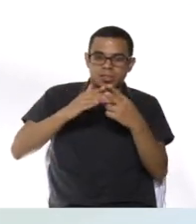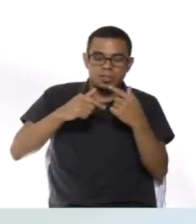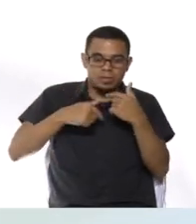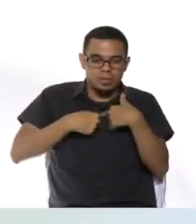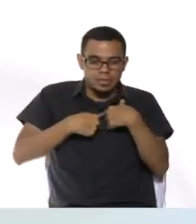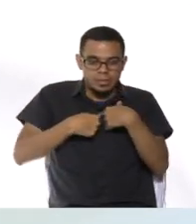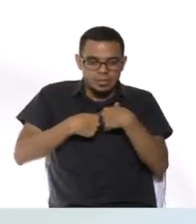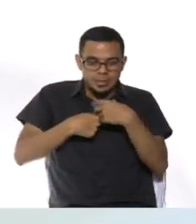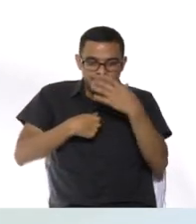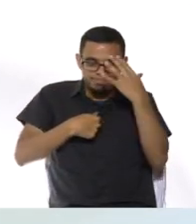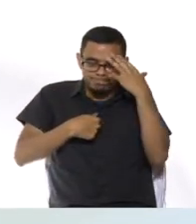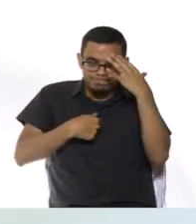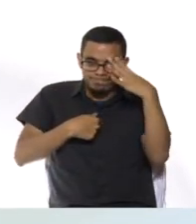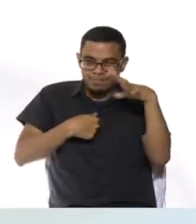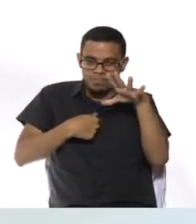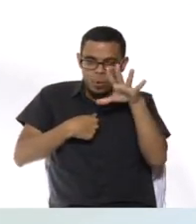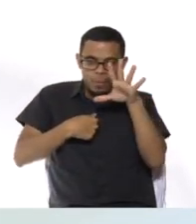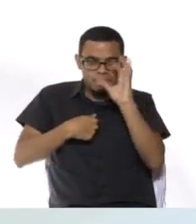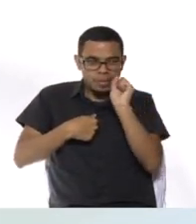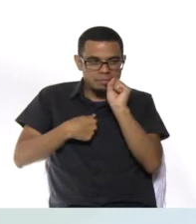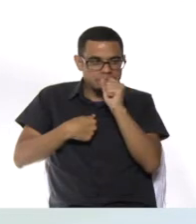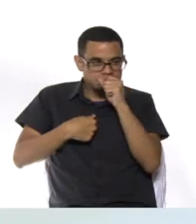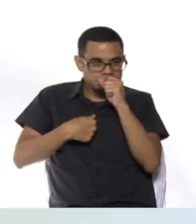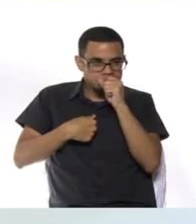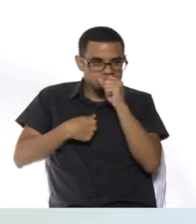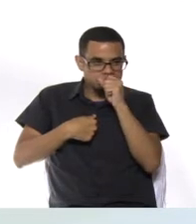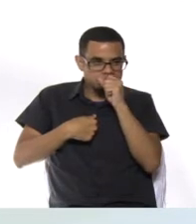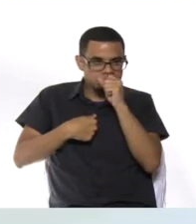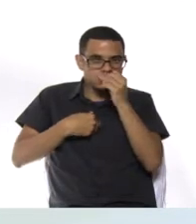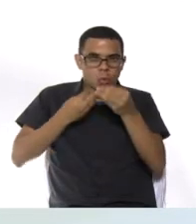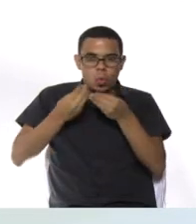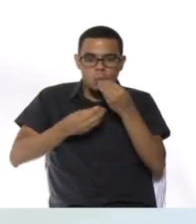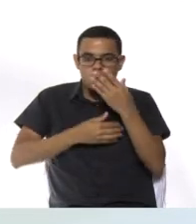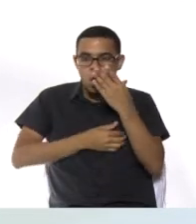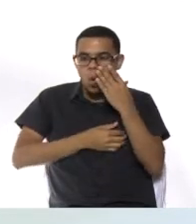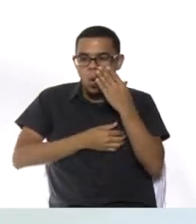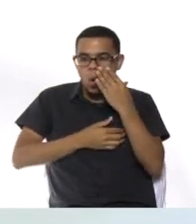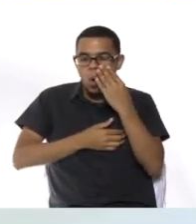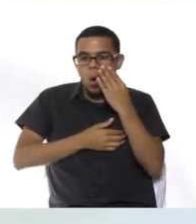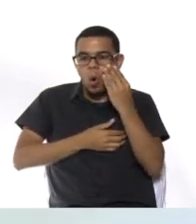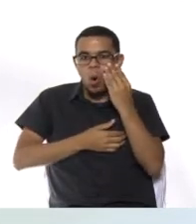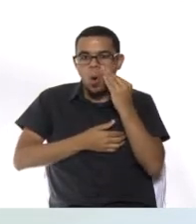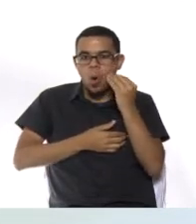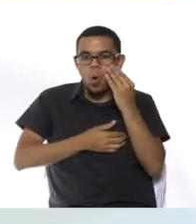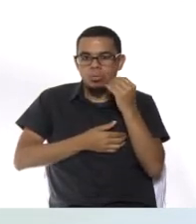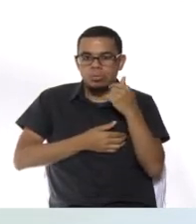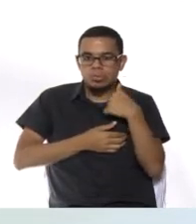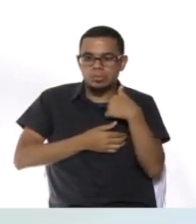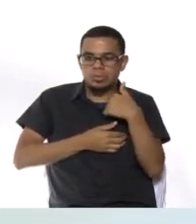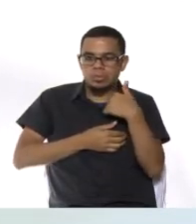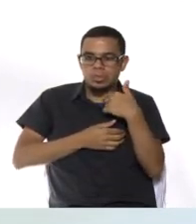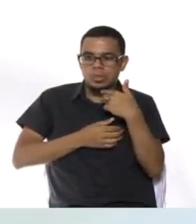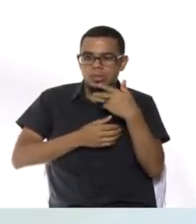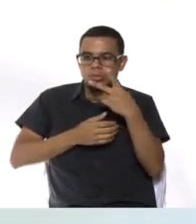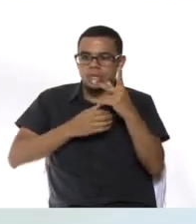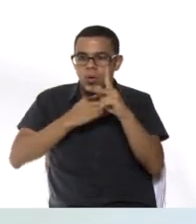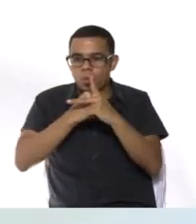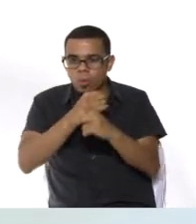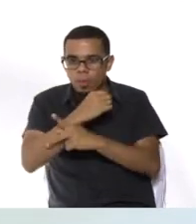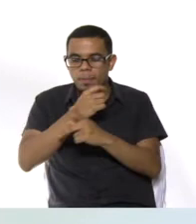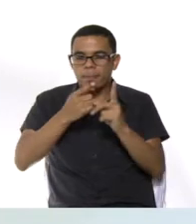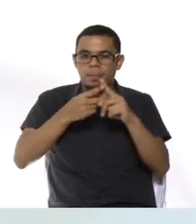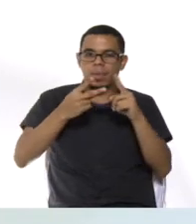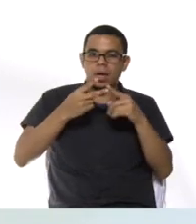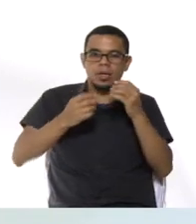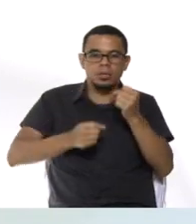recreación y nos costó entender cómo era eso de que si estábamos acostumbrados a que la recreación tenía que ver con salir a un parque, con ir a